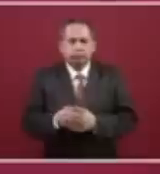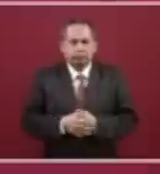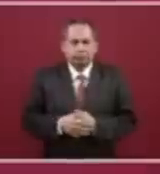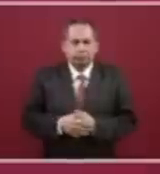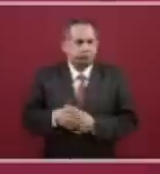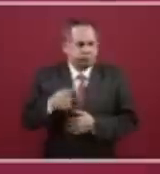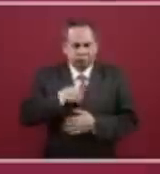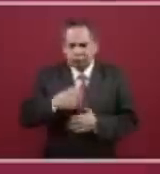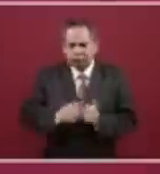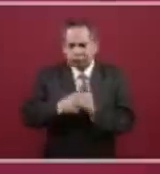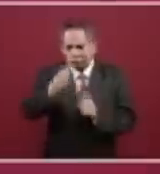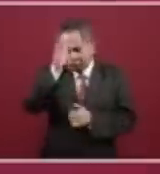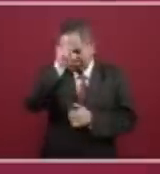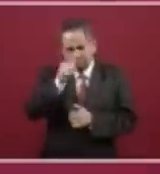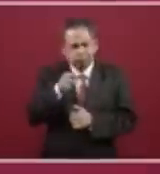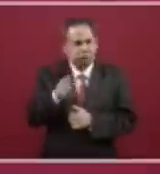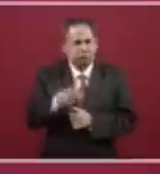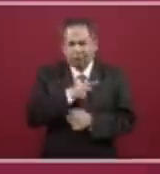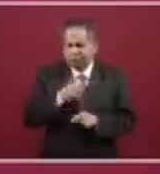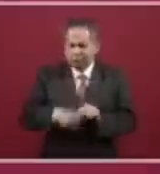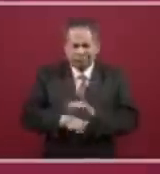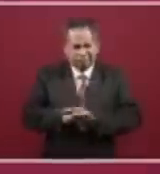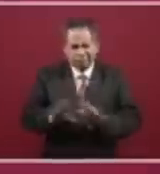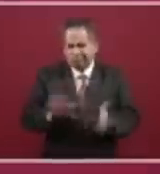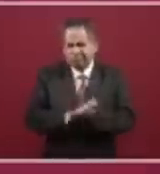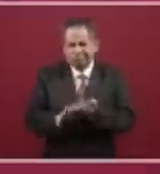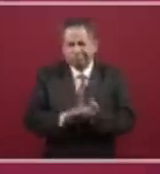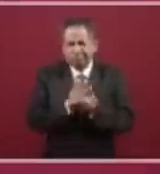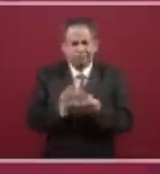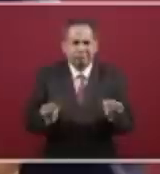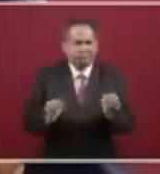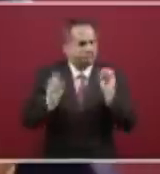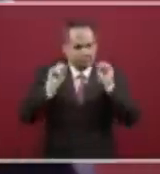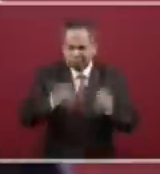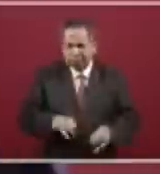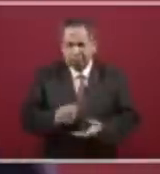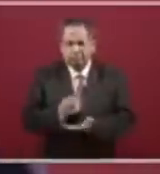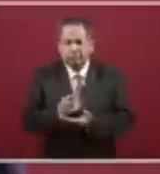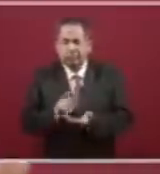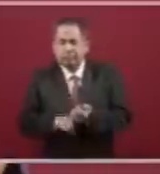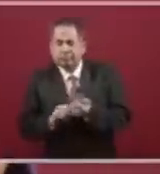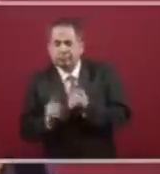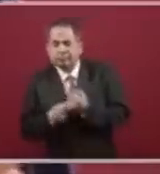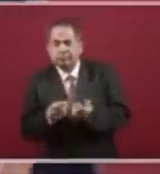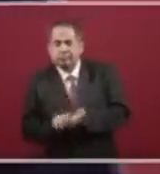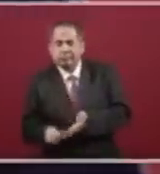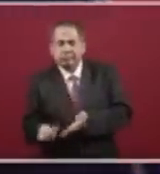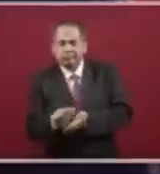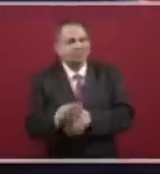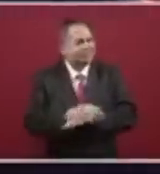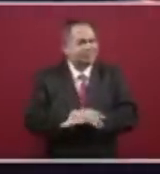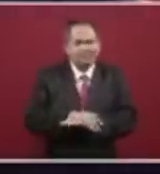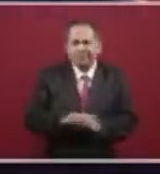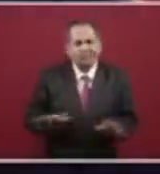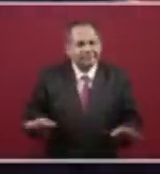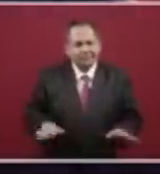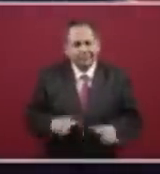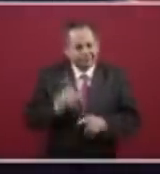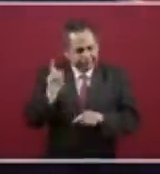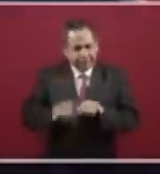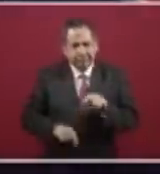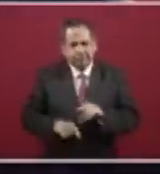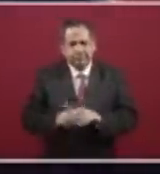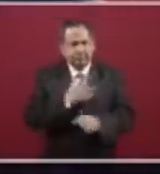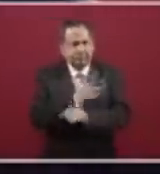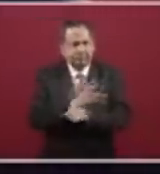de acuerdo de que eso desaparezca es decir que no haya este ninguna partida secreta que todo